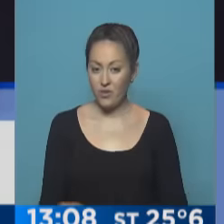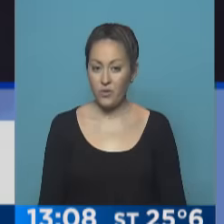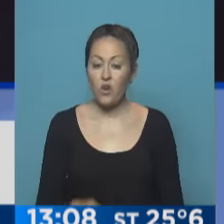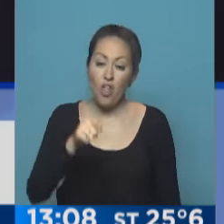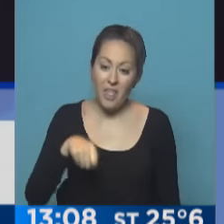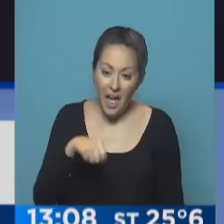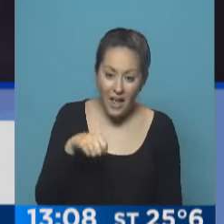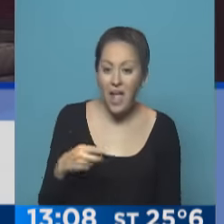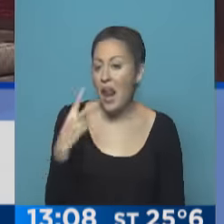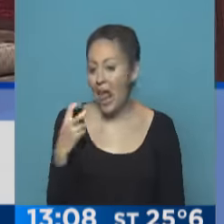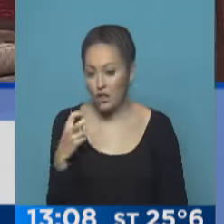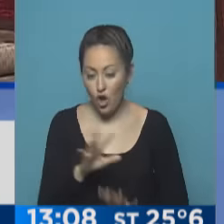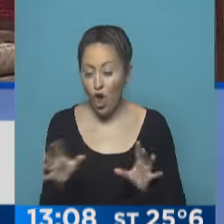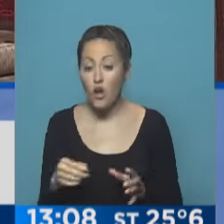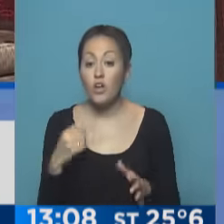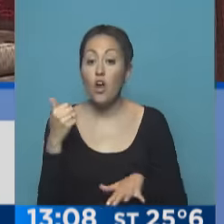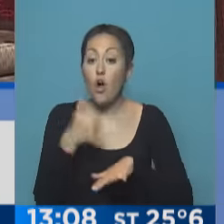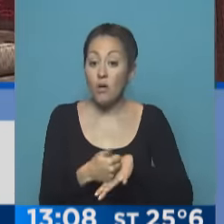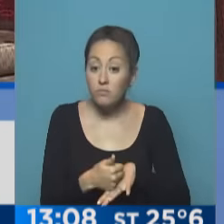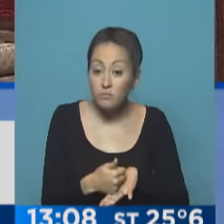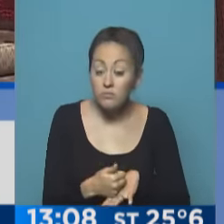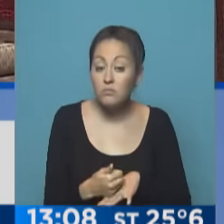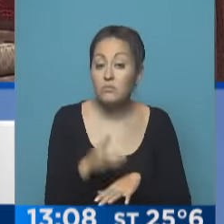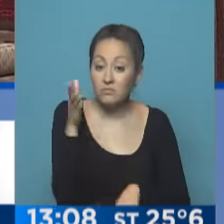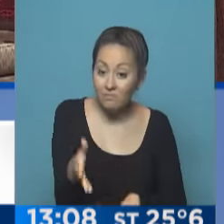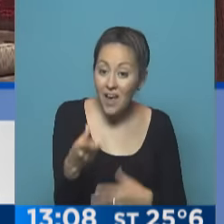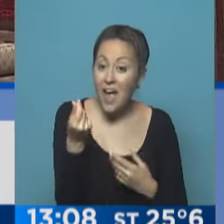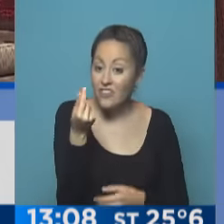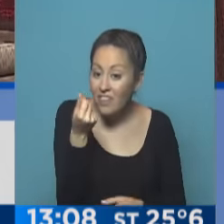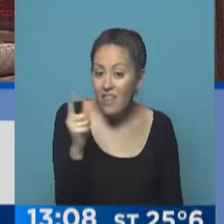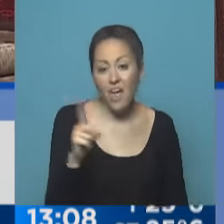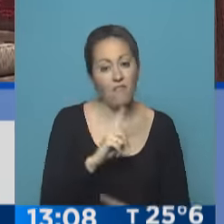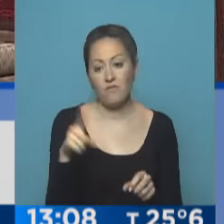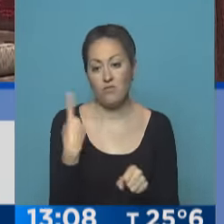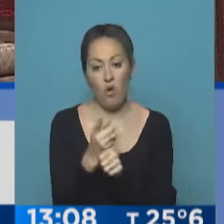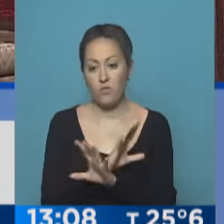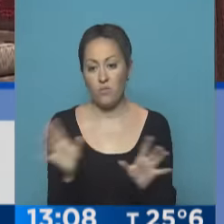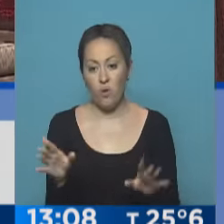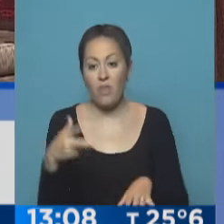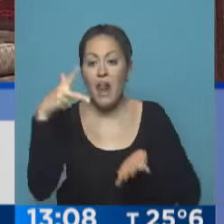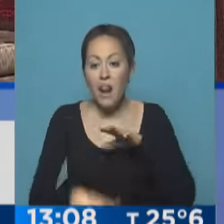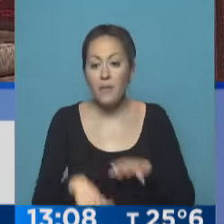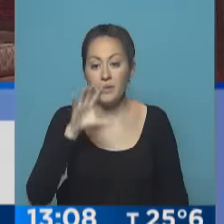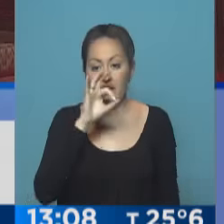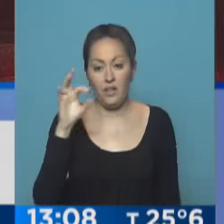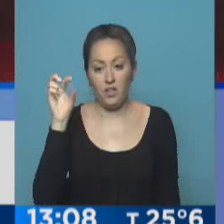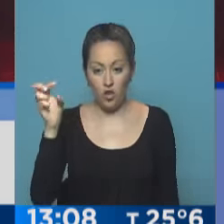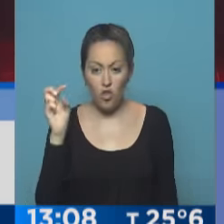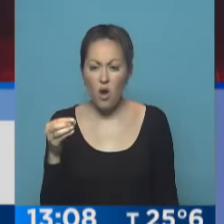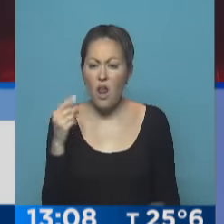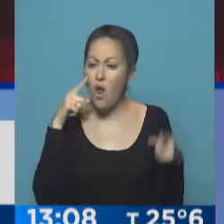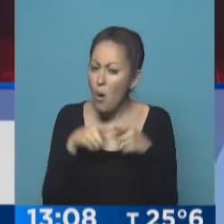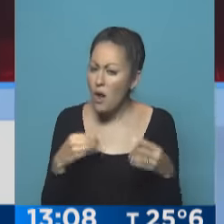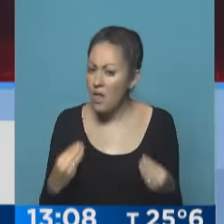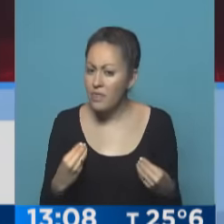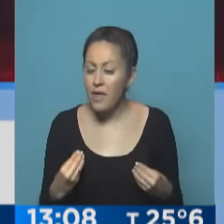tarjeta pero no pueden hacerse eh en efectivo operaciones por más de $500 Con qué objetivo con el objetivo Se